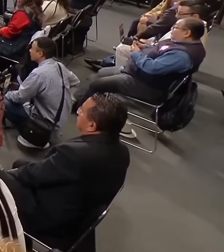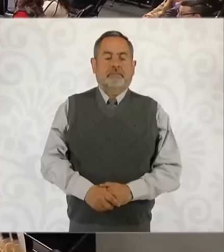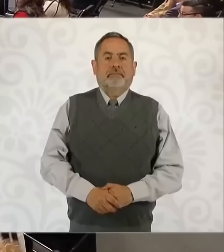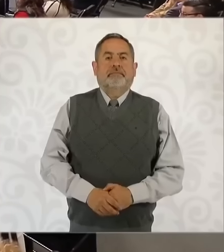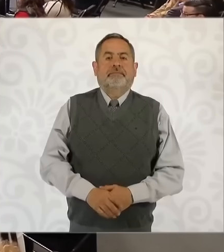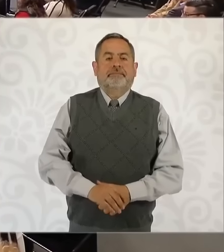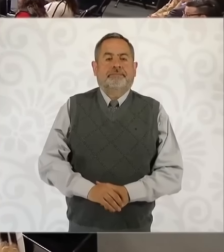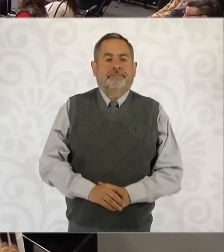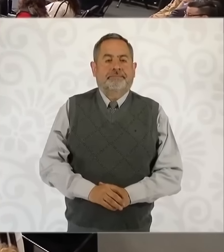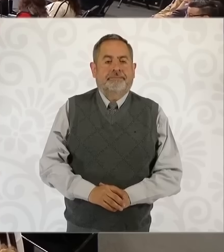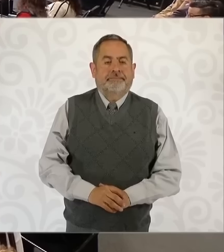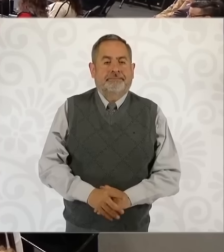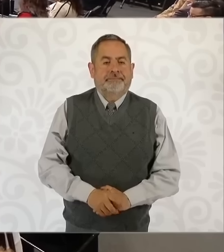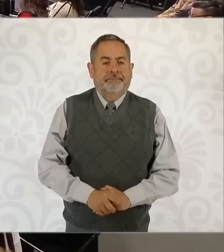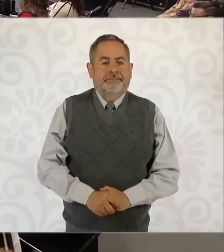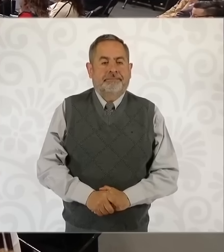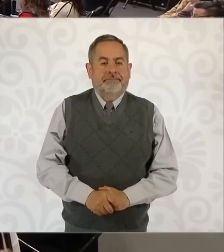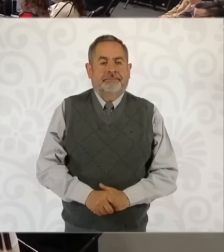Ahora.